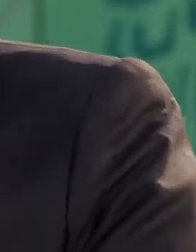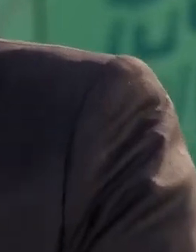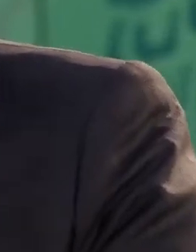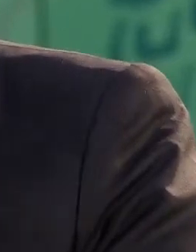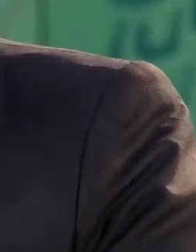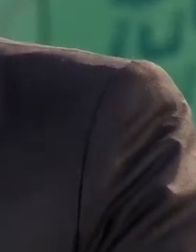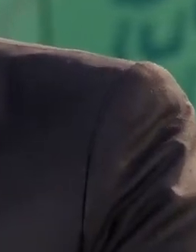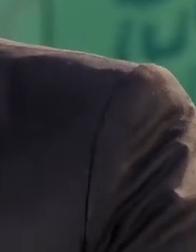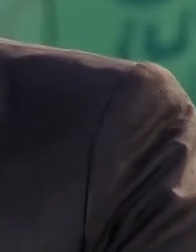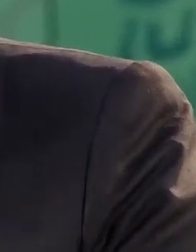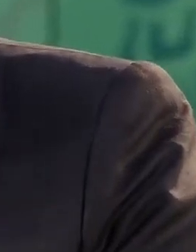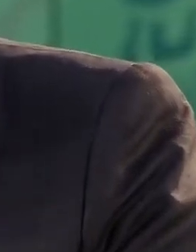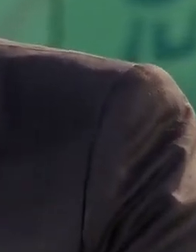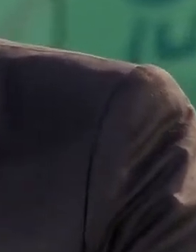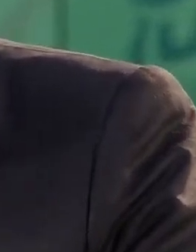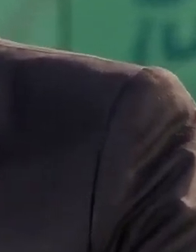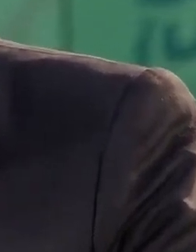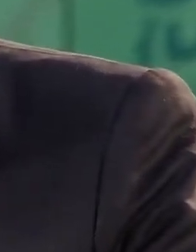en los gobiernos anteriores,